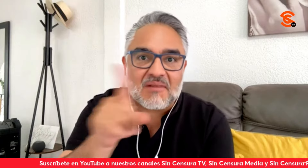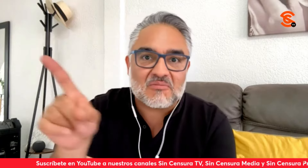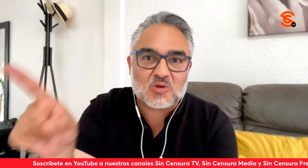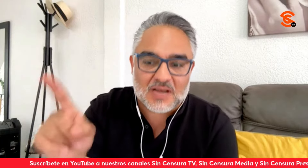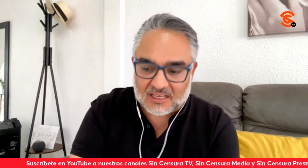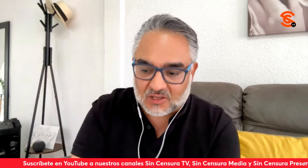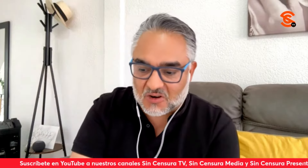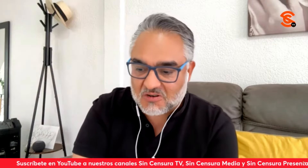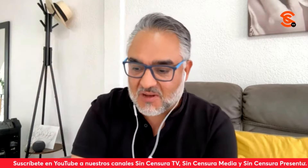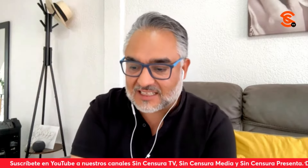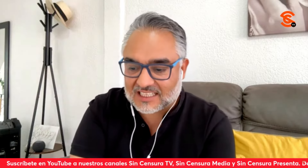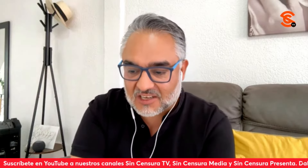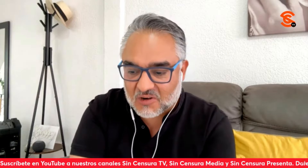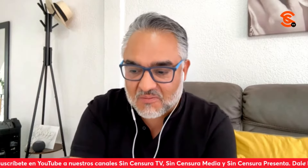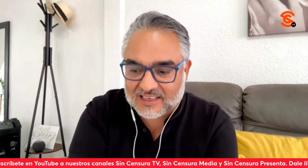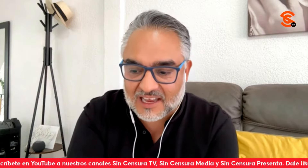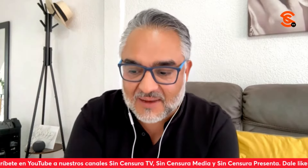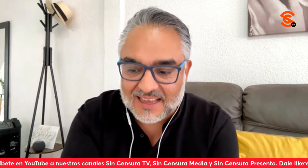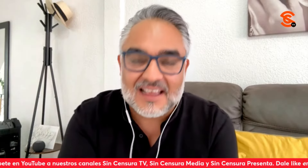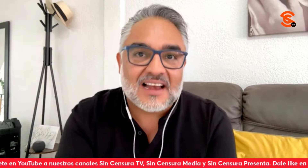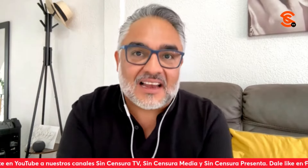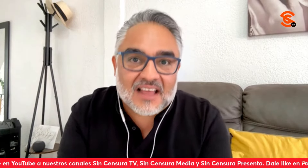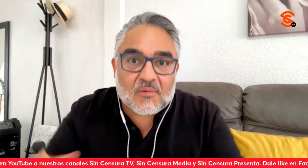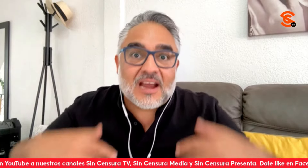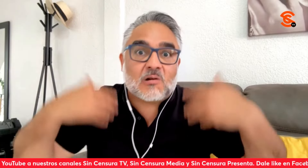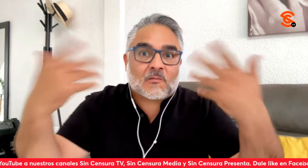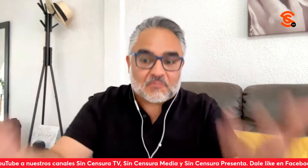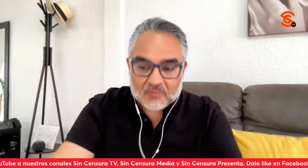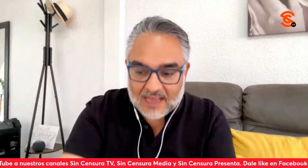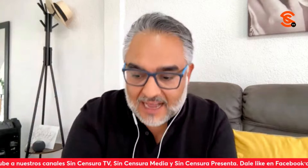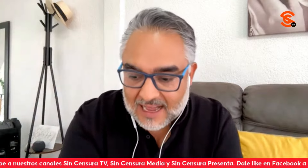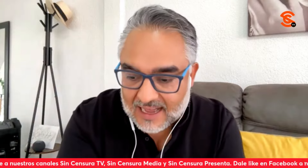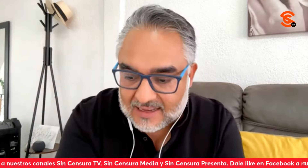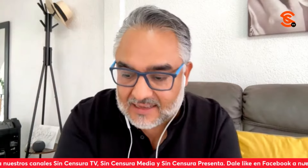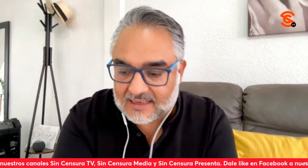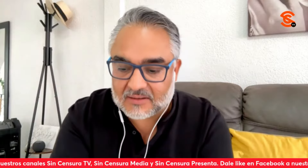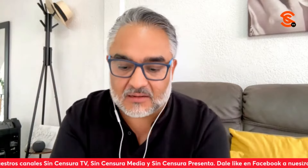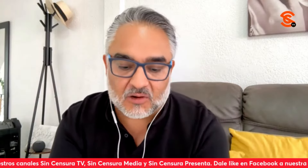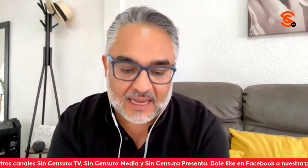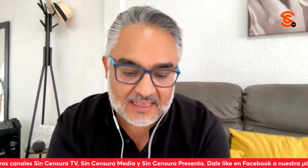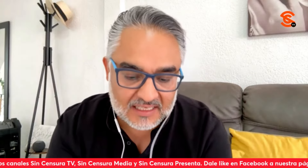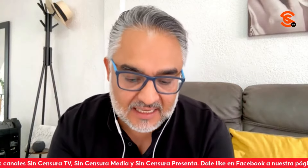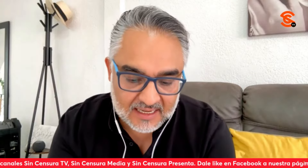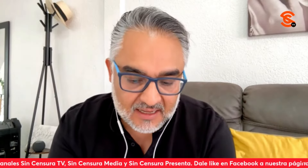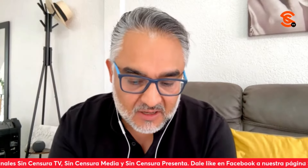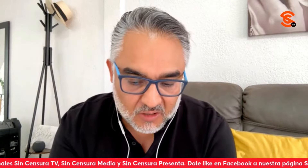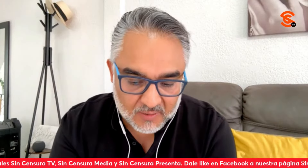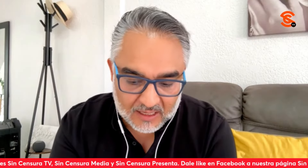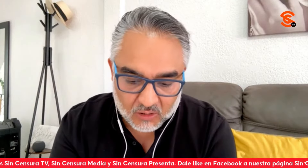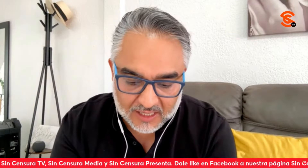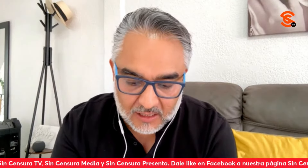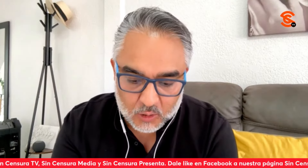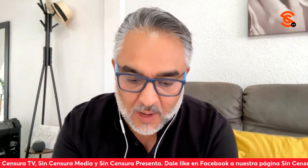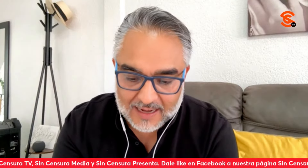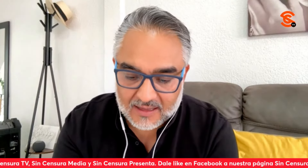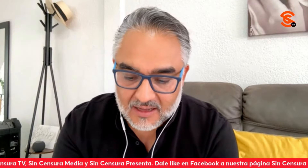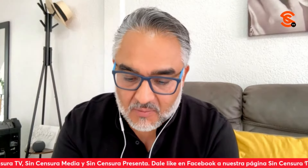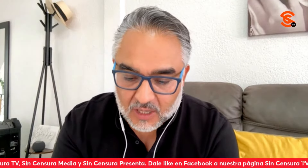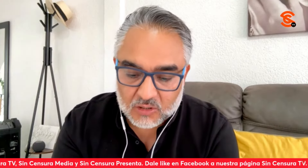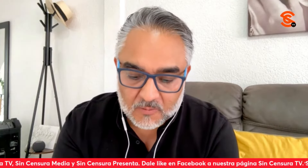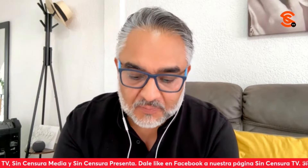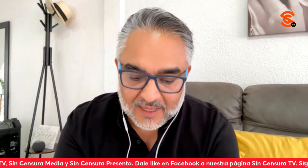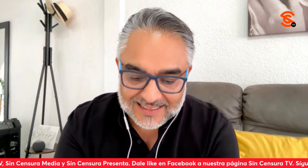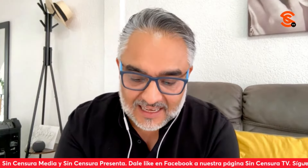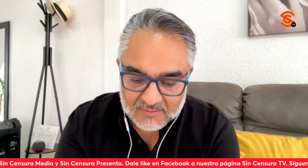me llama mucho la atención cómo hasta Ciro Gómez Leiva le da vuelo a lo que dice Roberto Gil Suárez.